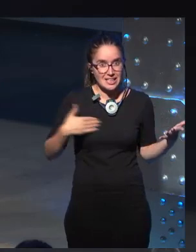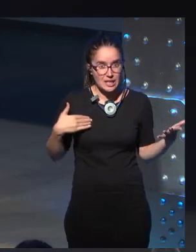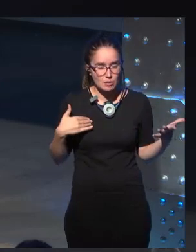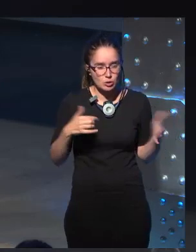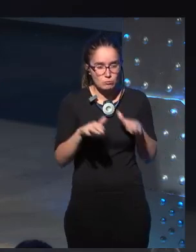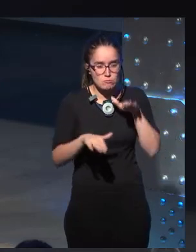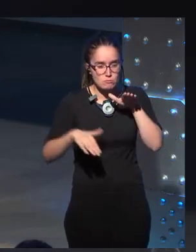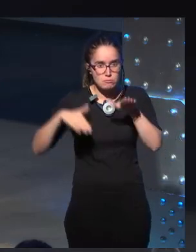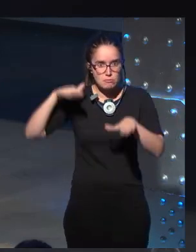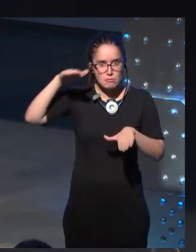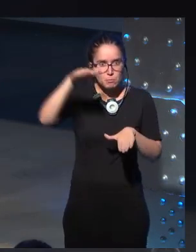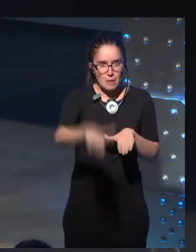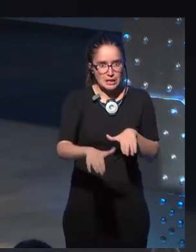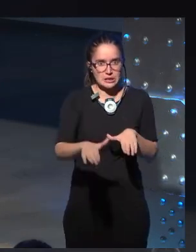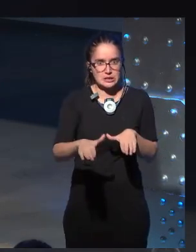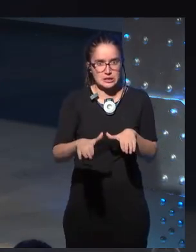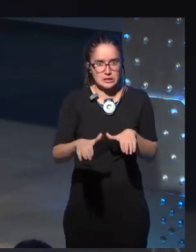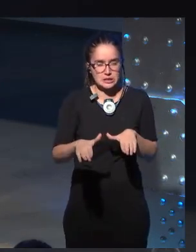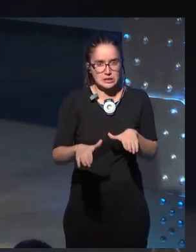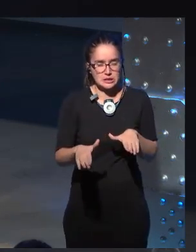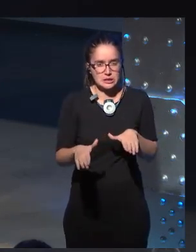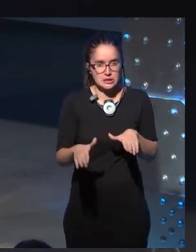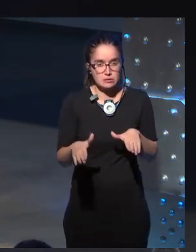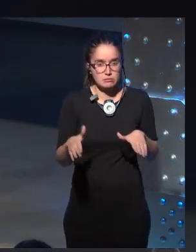ir al siguiente paso,